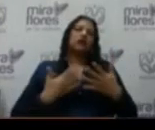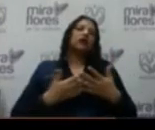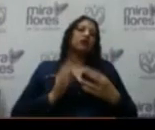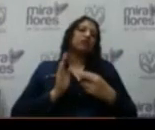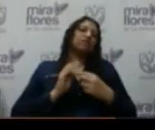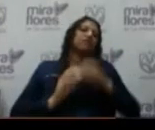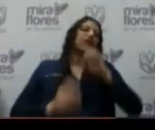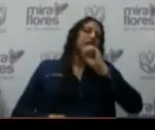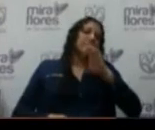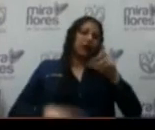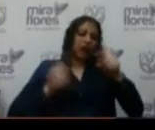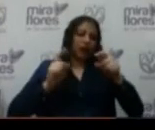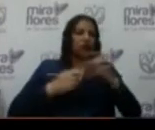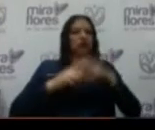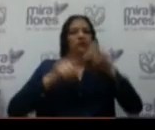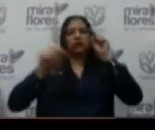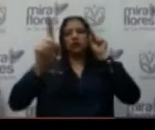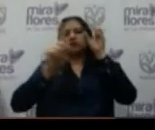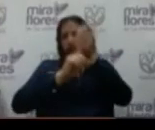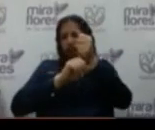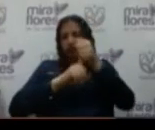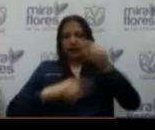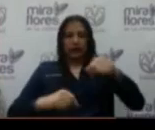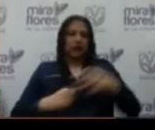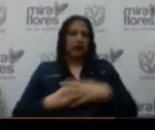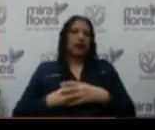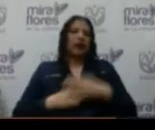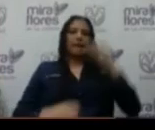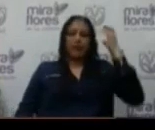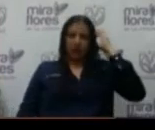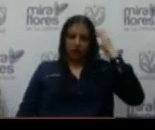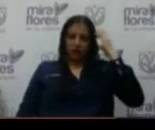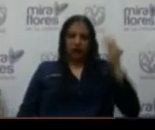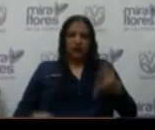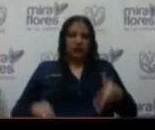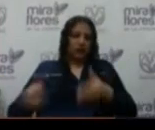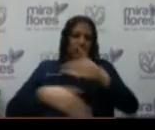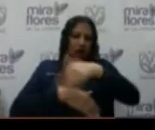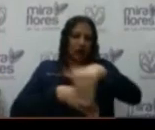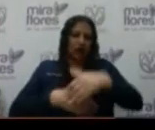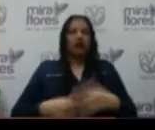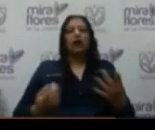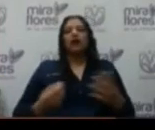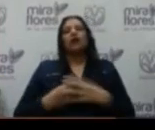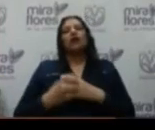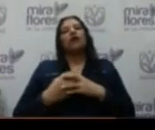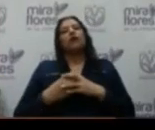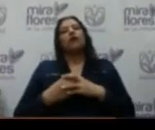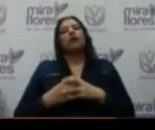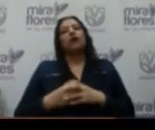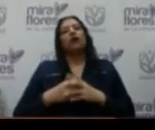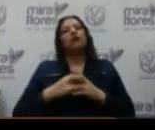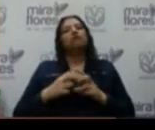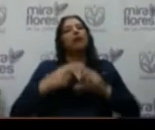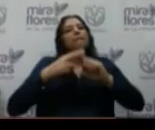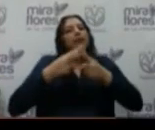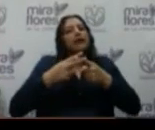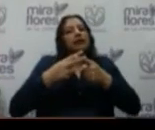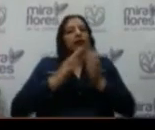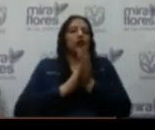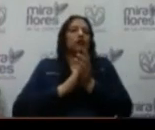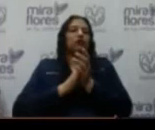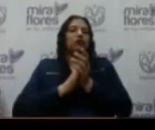hemos hecho realidad en Miraflores en el ámbito urbano, como la puesta en marcha de los estacionamientos